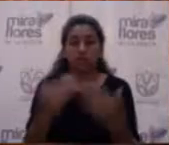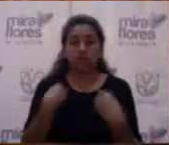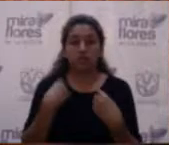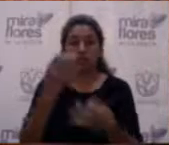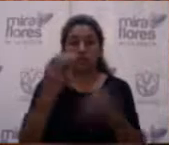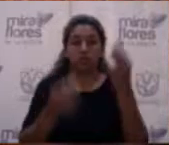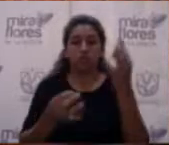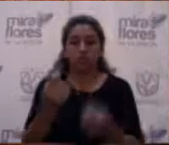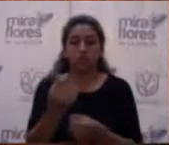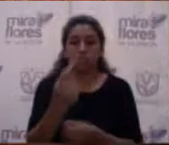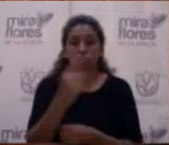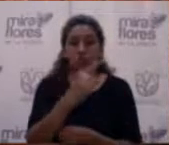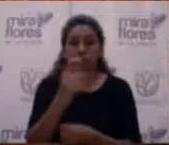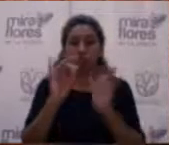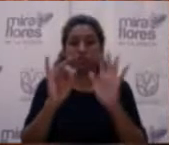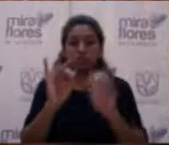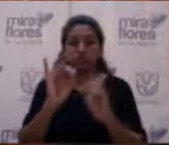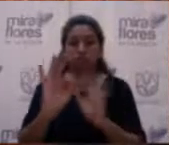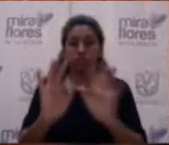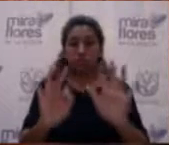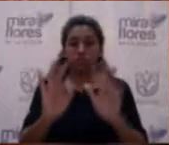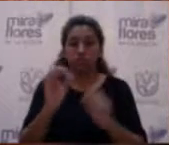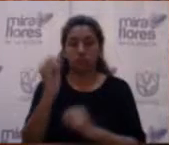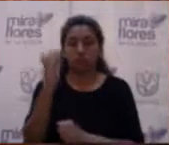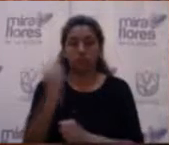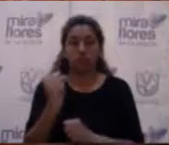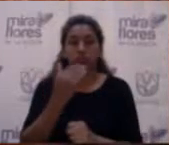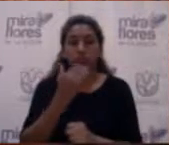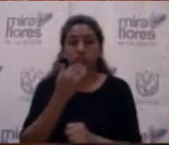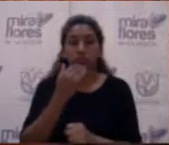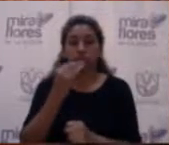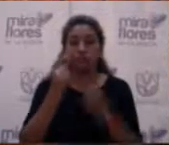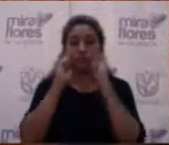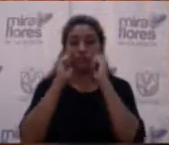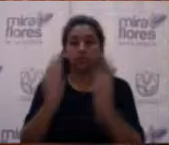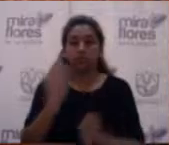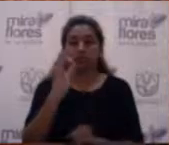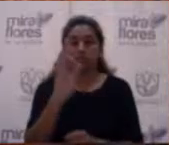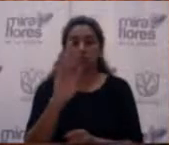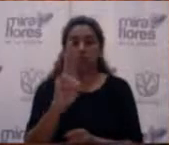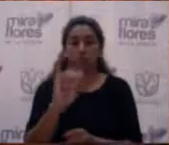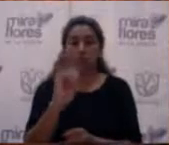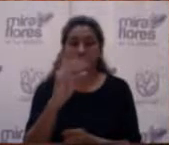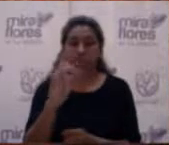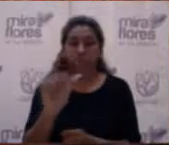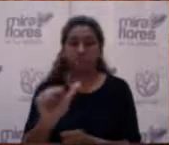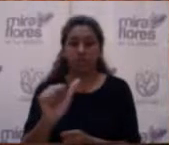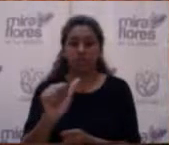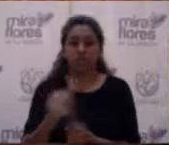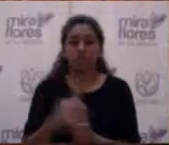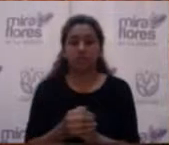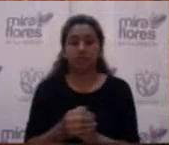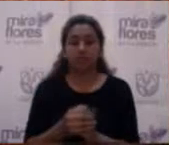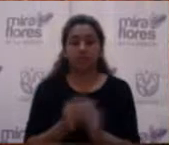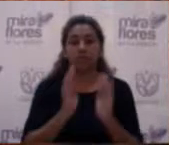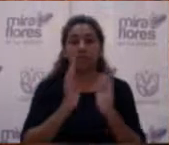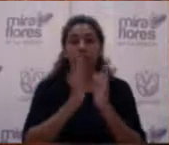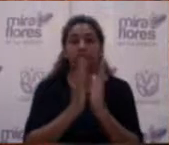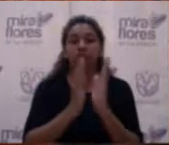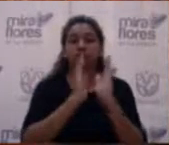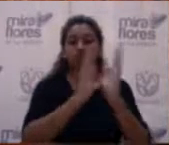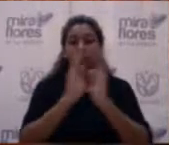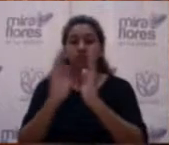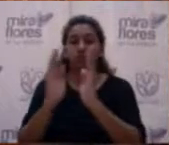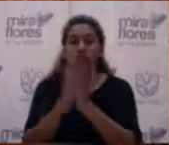en 178 soles, ofrecidos por la señora Frida Rosa Polao Constantini, destinados a las bibliotecas